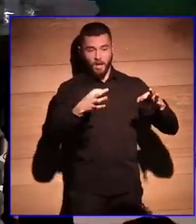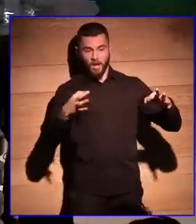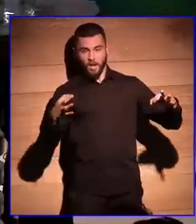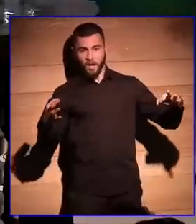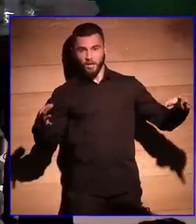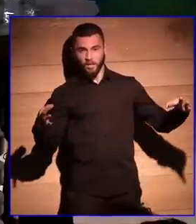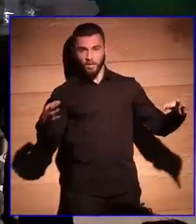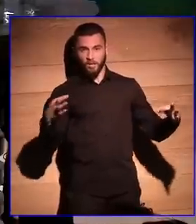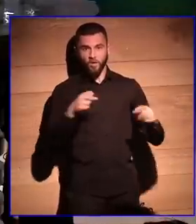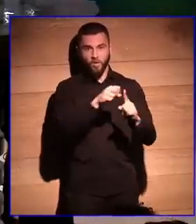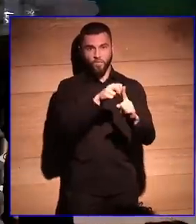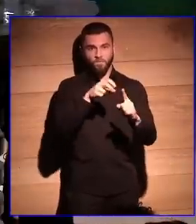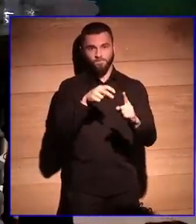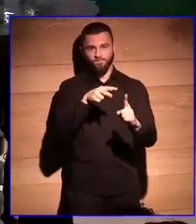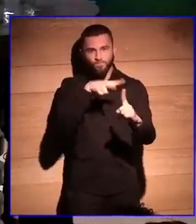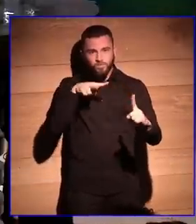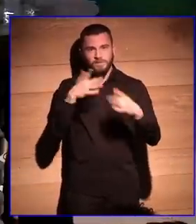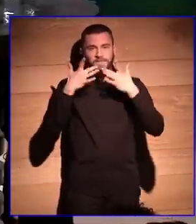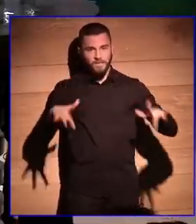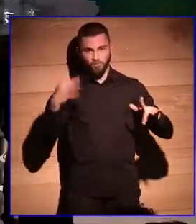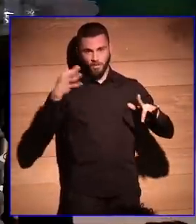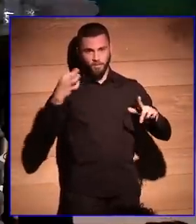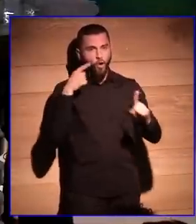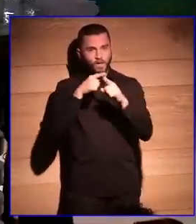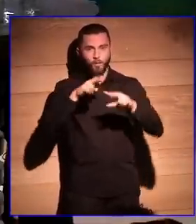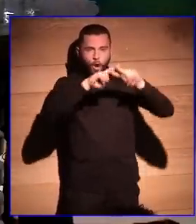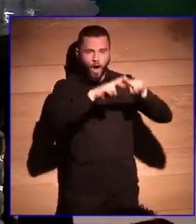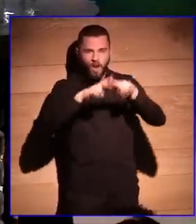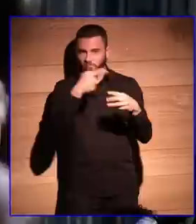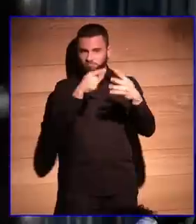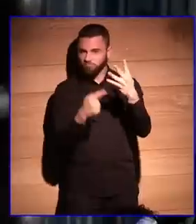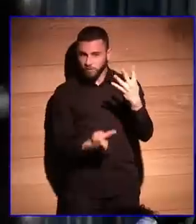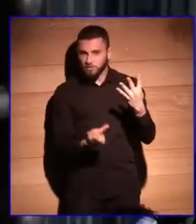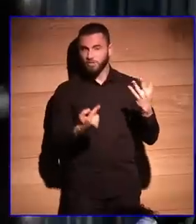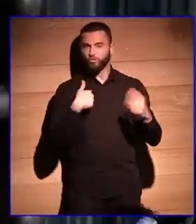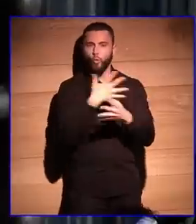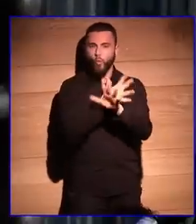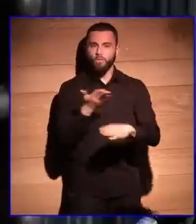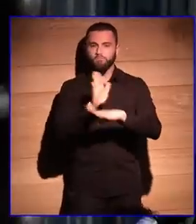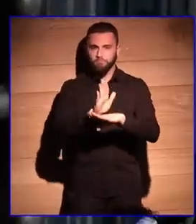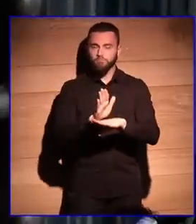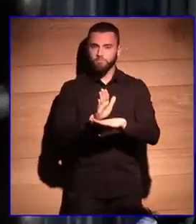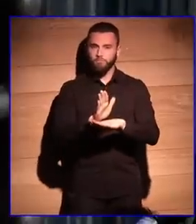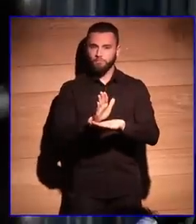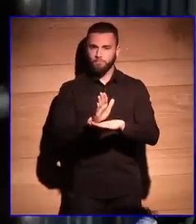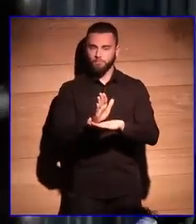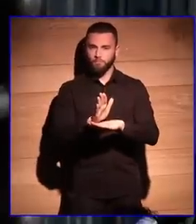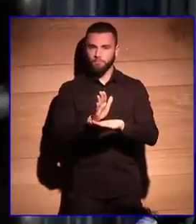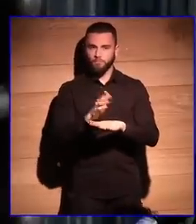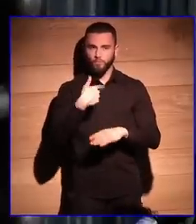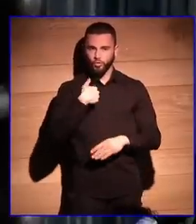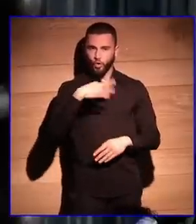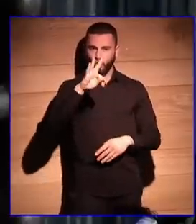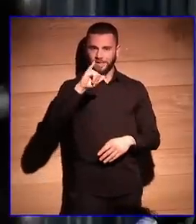perspectiva neutra a la hora de analizar las cosas. Os pongo un juego que os quiero proponer. Uh-huh. Yo soy